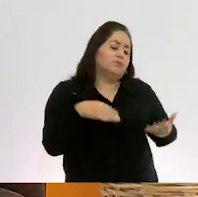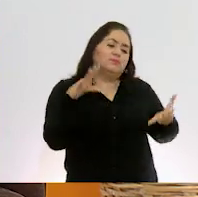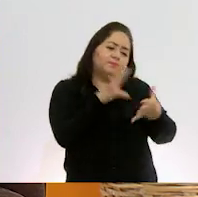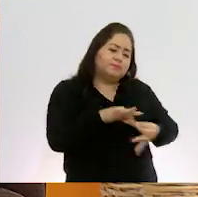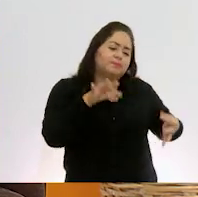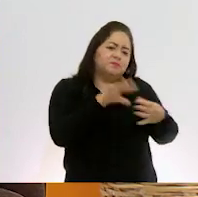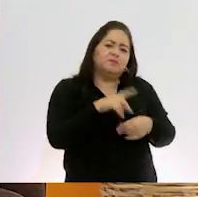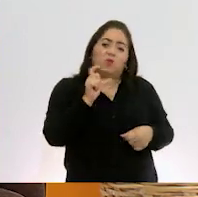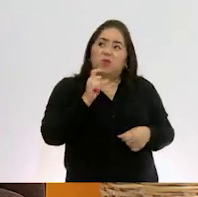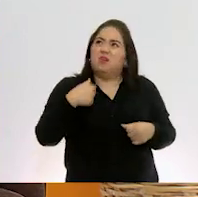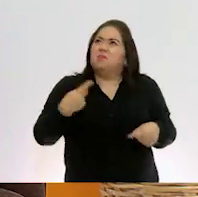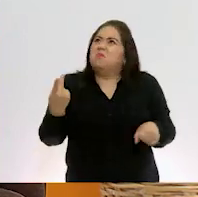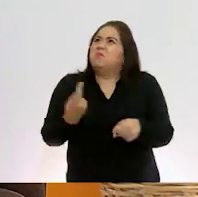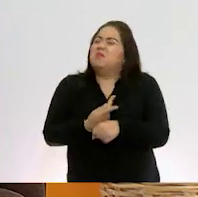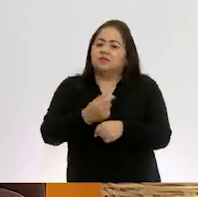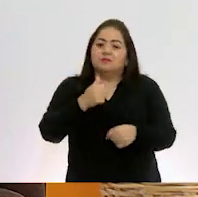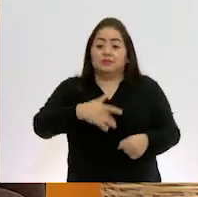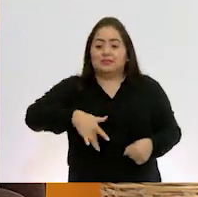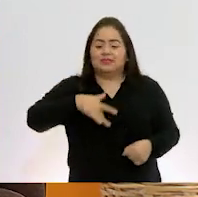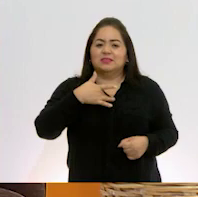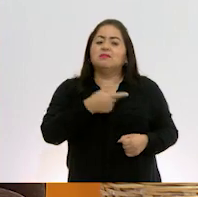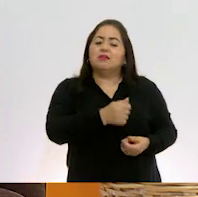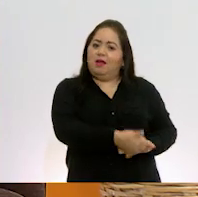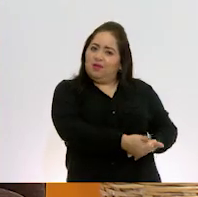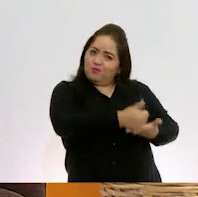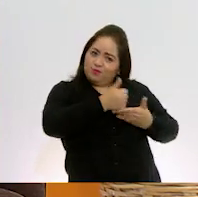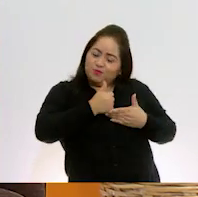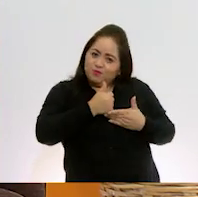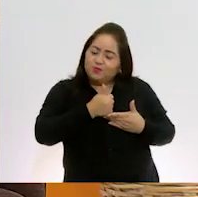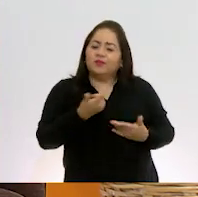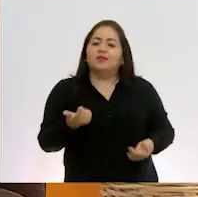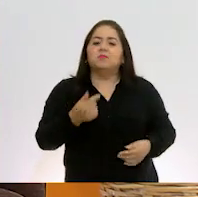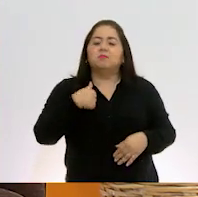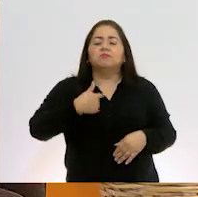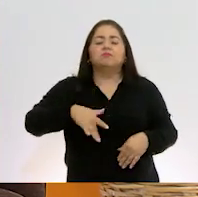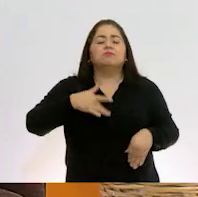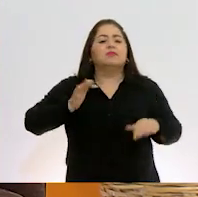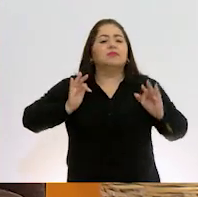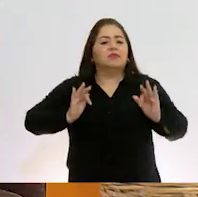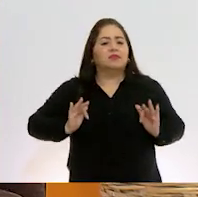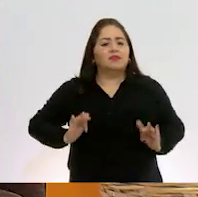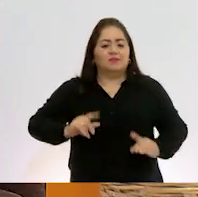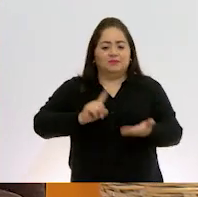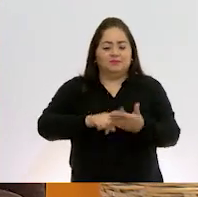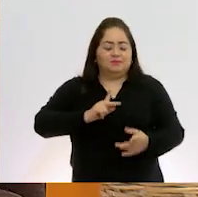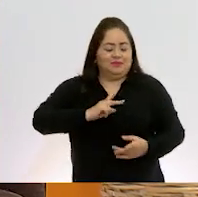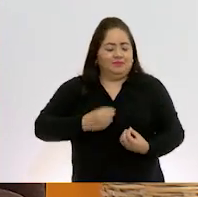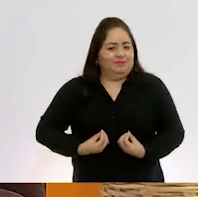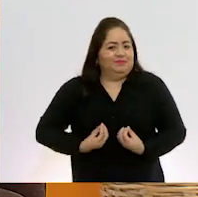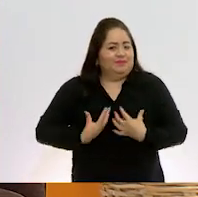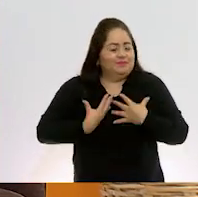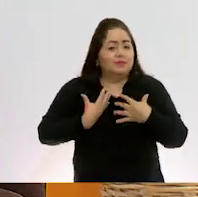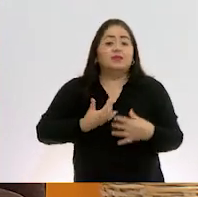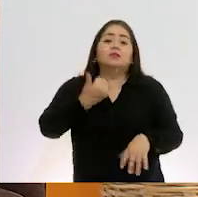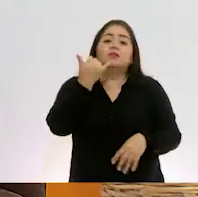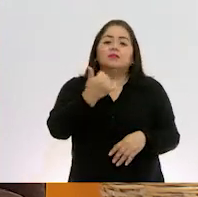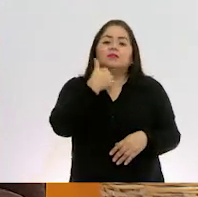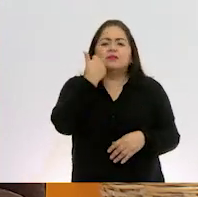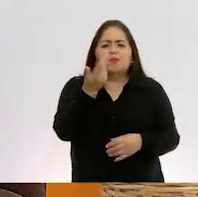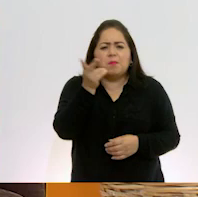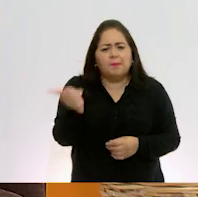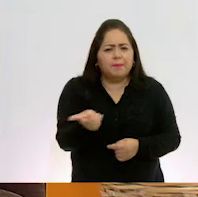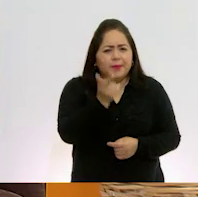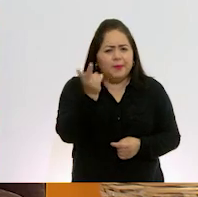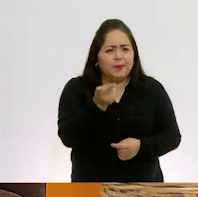lo que me pasa. Me ayuda a sentirme mejor, estoy más tranquila con mis emociones y te quiero